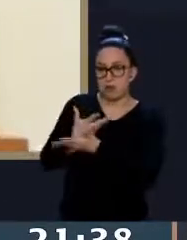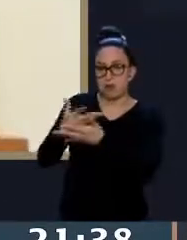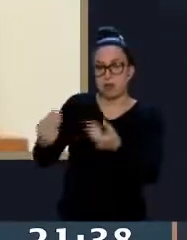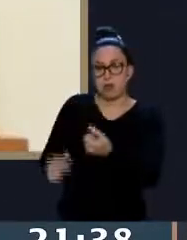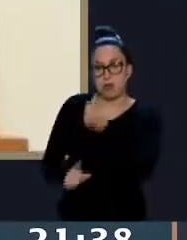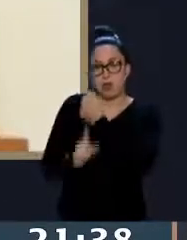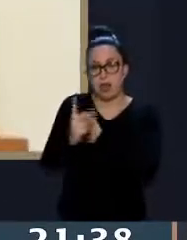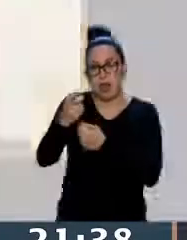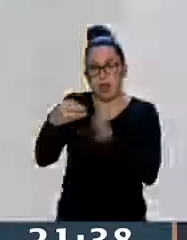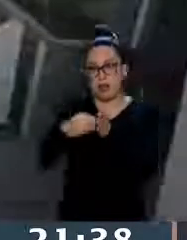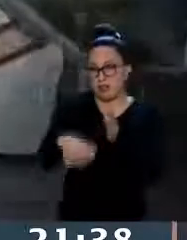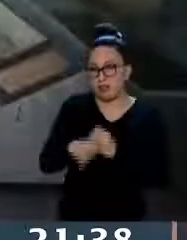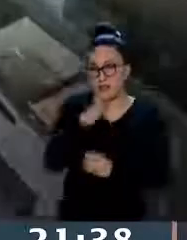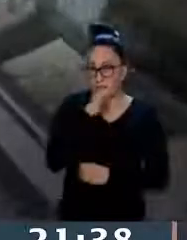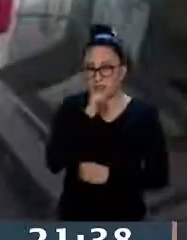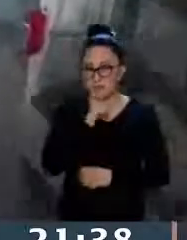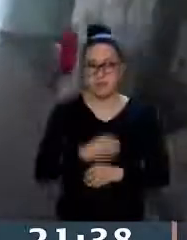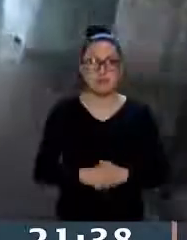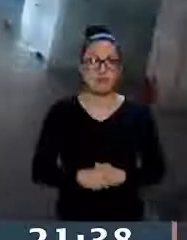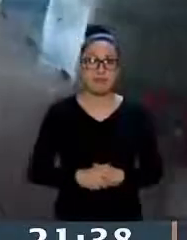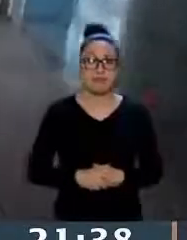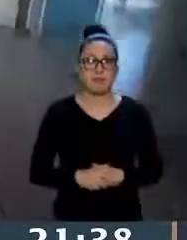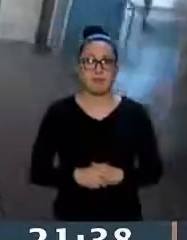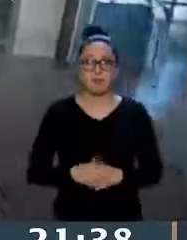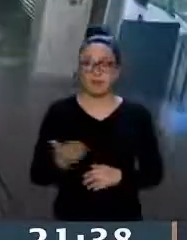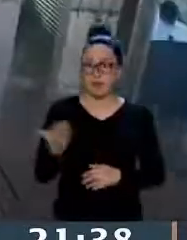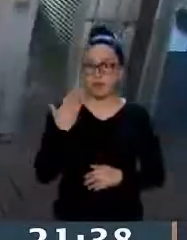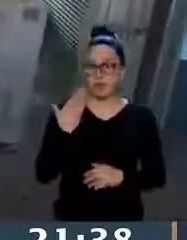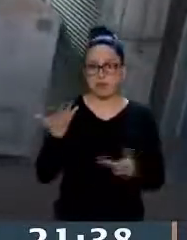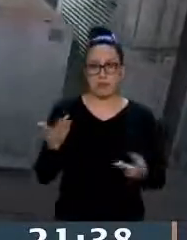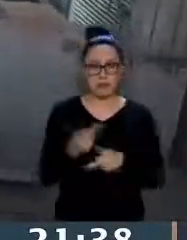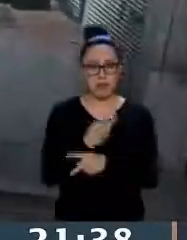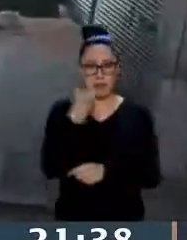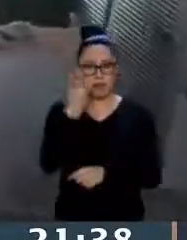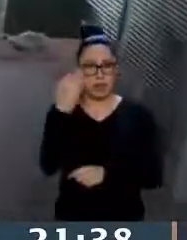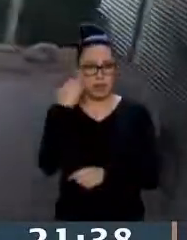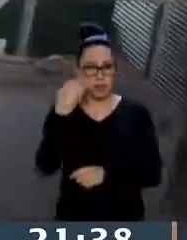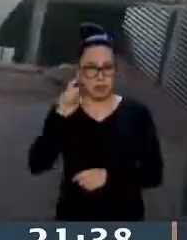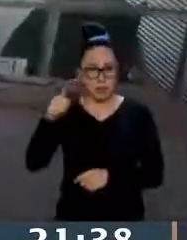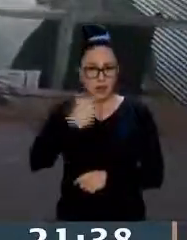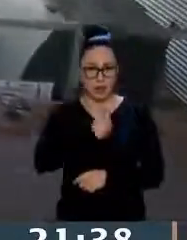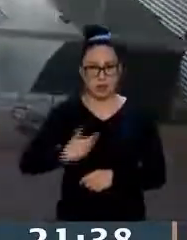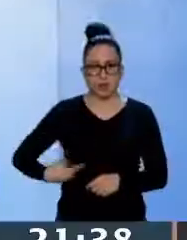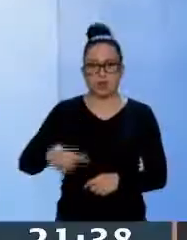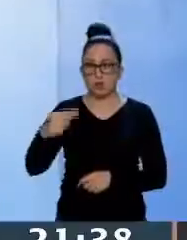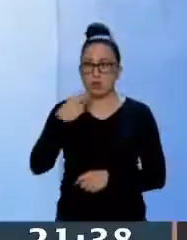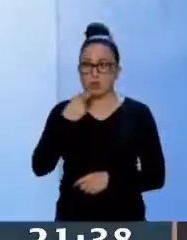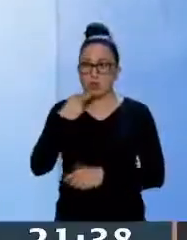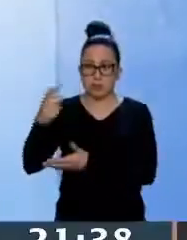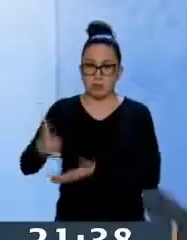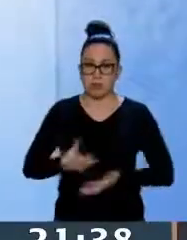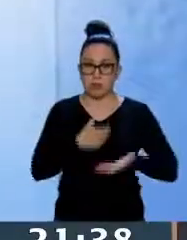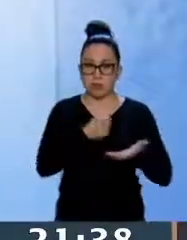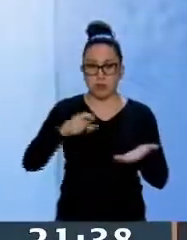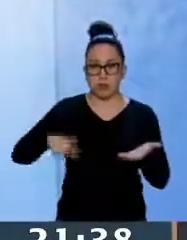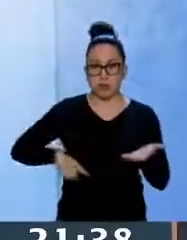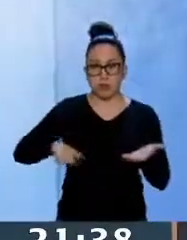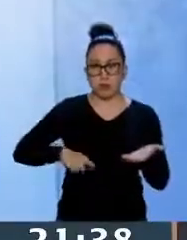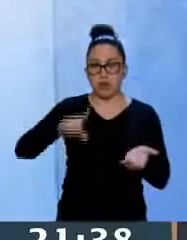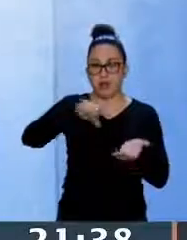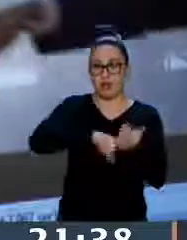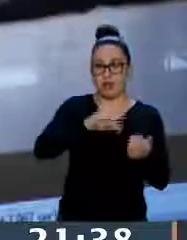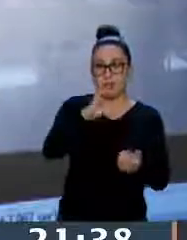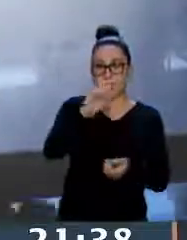pasar o hacer como que no están Y es que en los últimos tres sexenios se tolero el uso de recursos públicos para financiar desde el